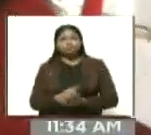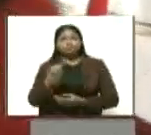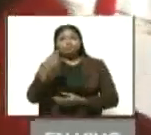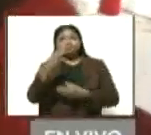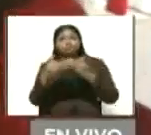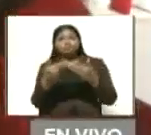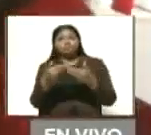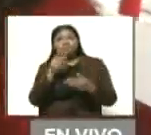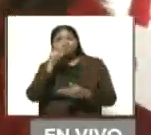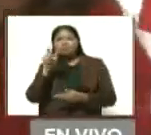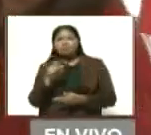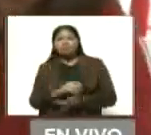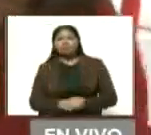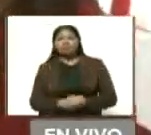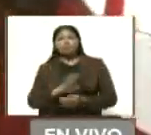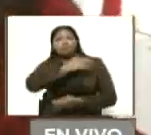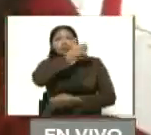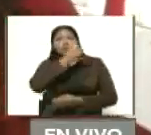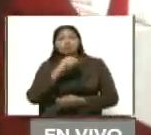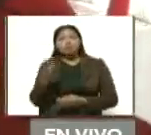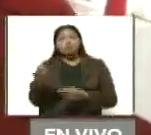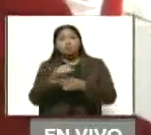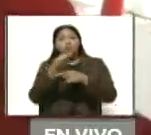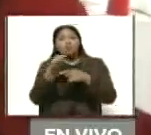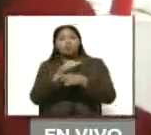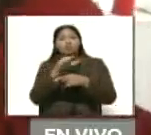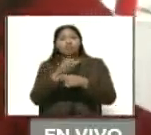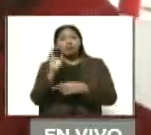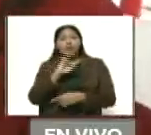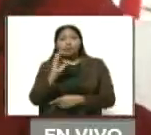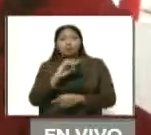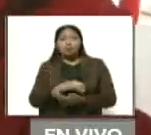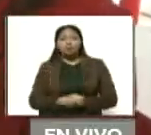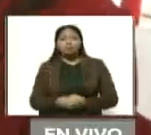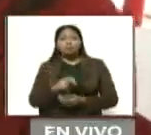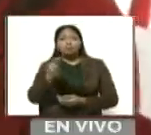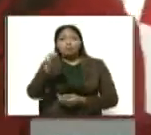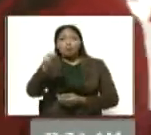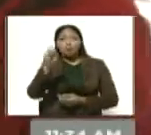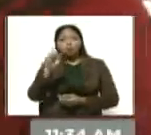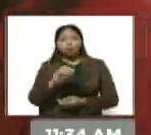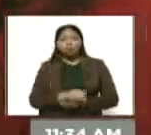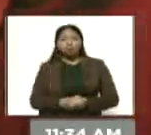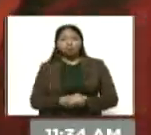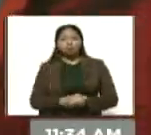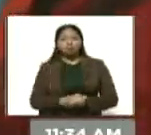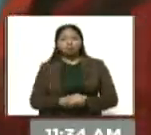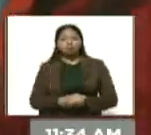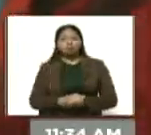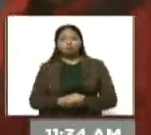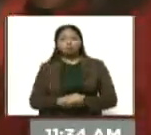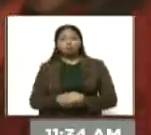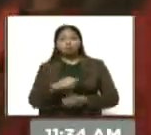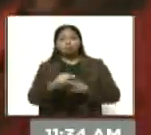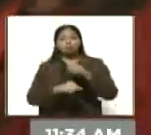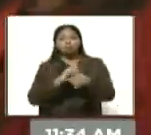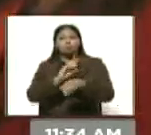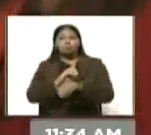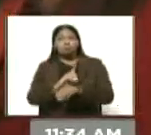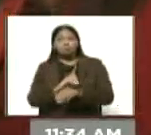clase, el jefe de Gobierno de Caracas, Naúm Fernández. Una sesión especial que se desarrolla con motivo